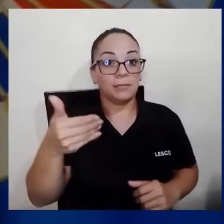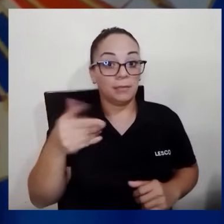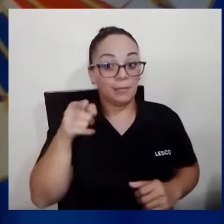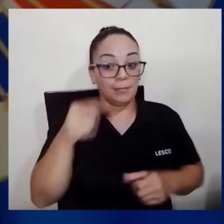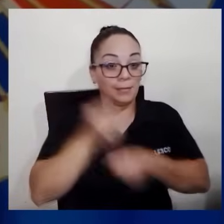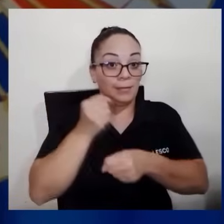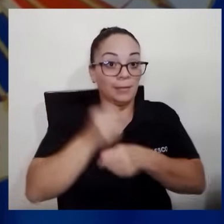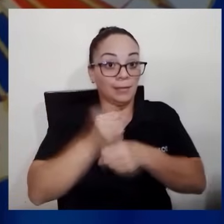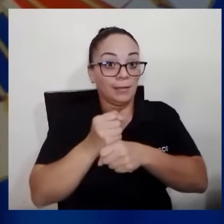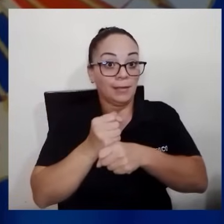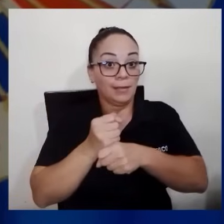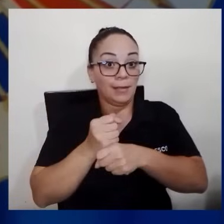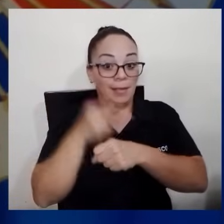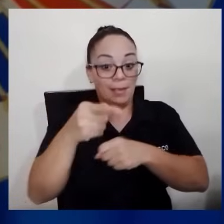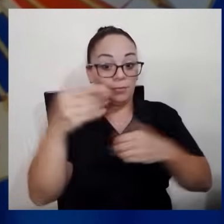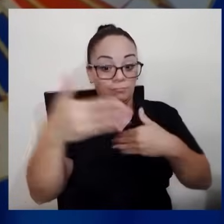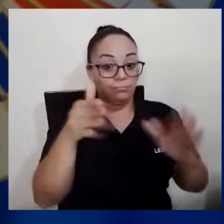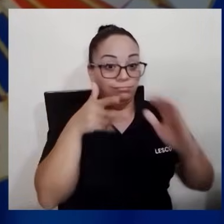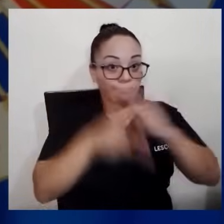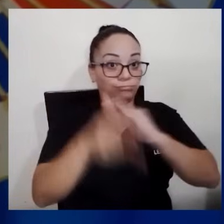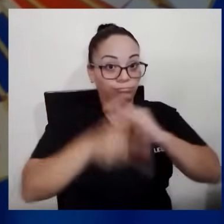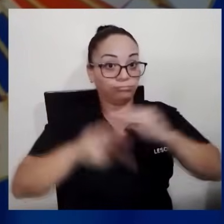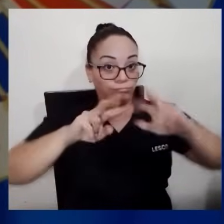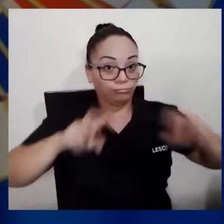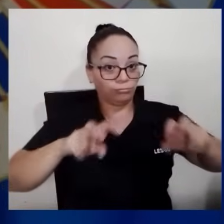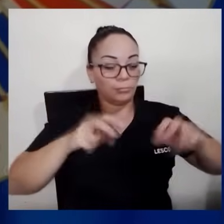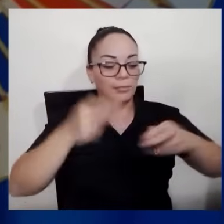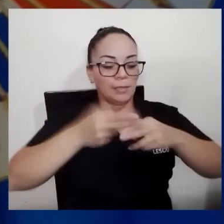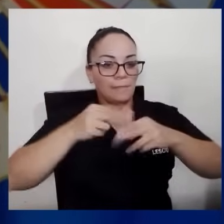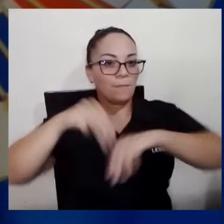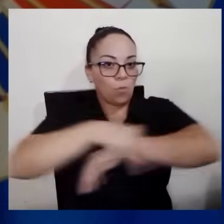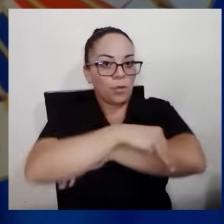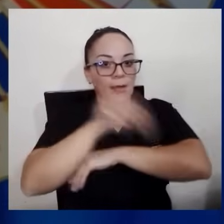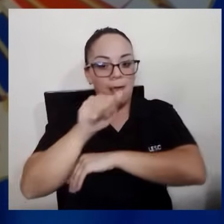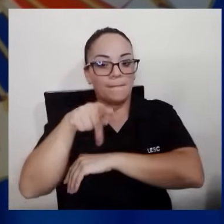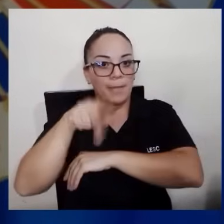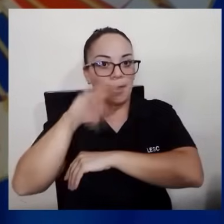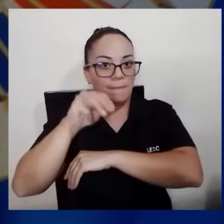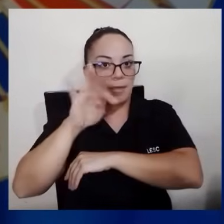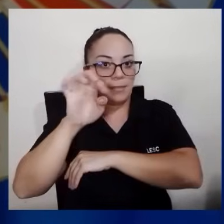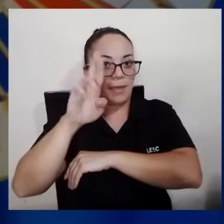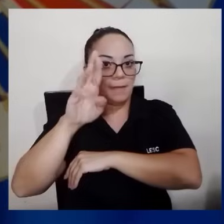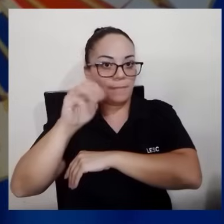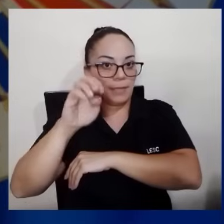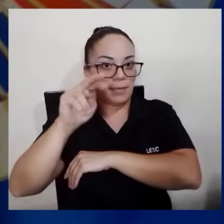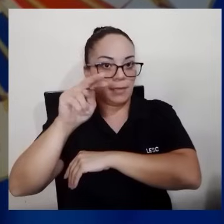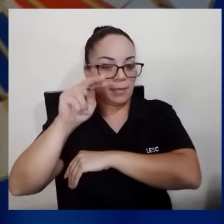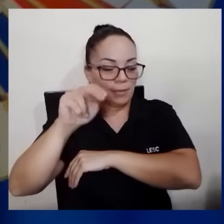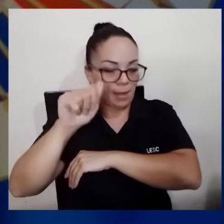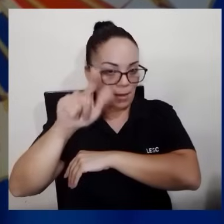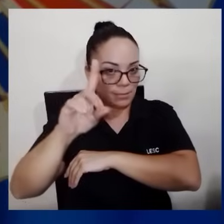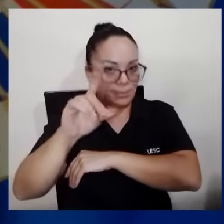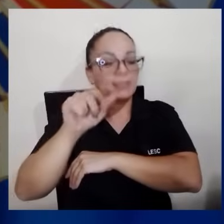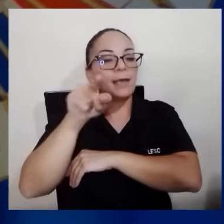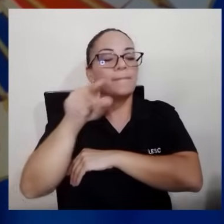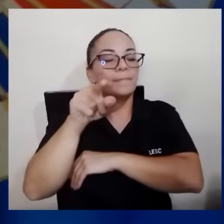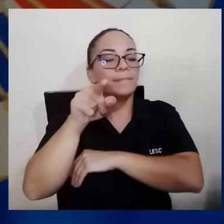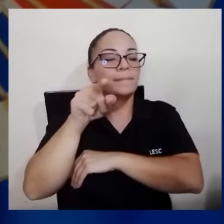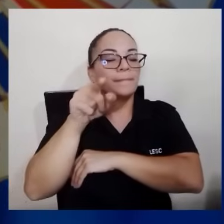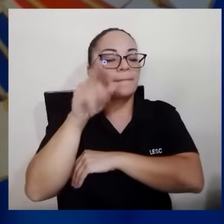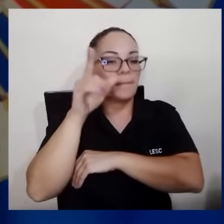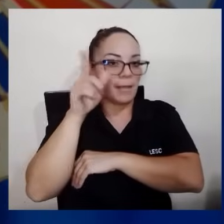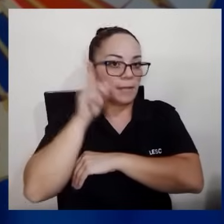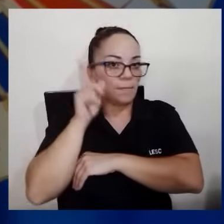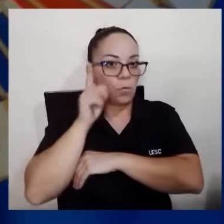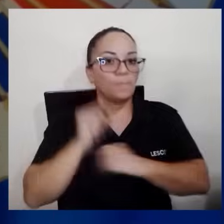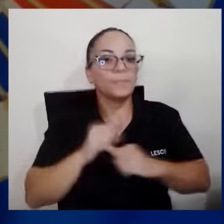del Caribe apm terminals en moín limón hemos logrado incautar casi